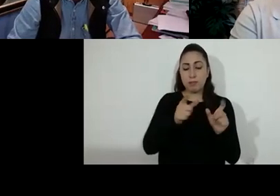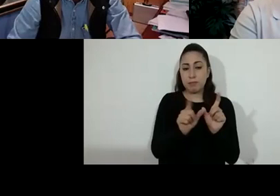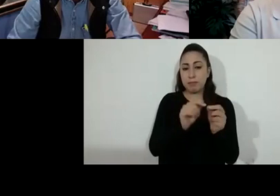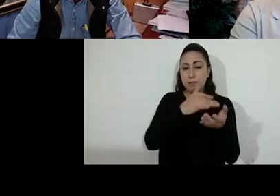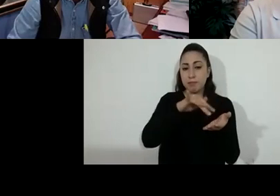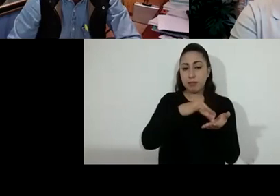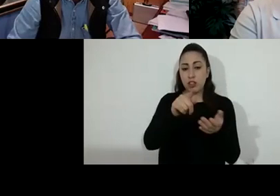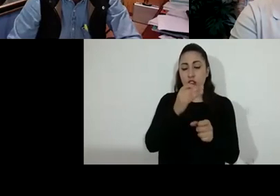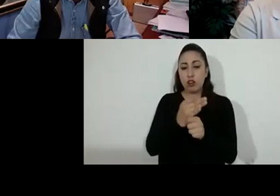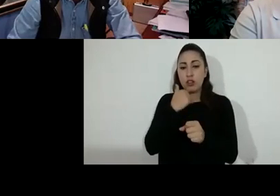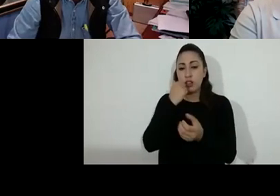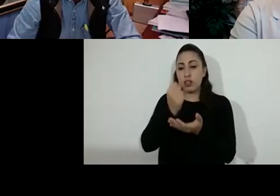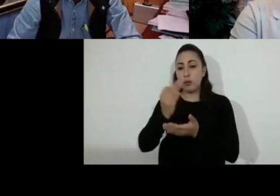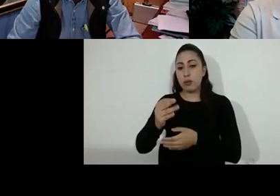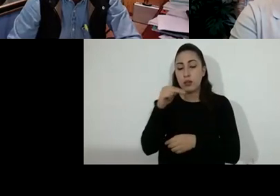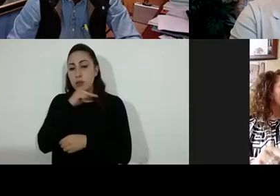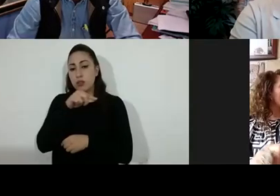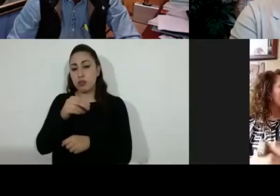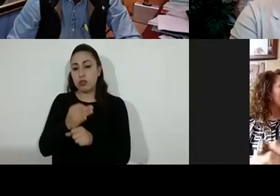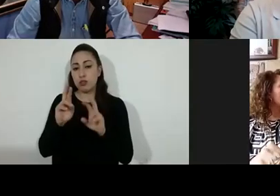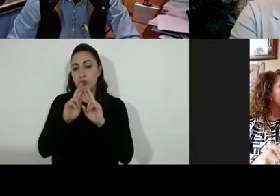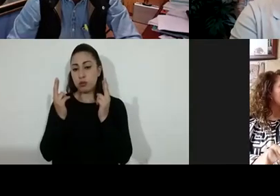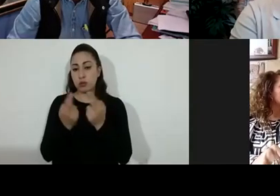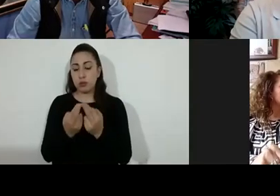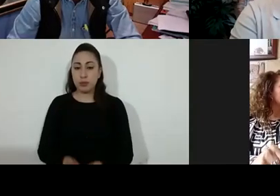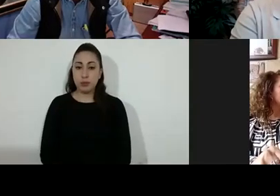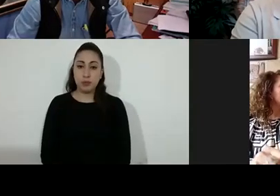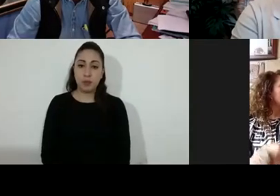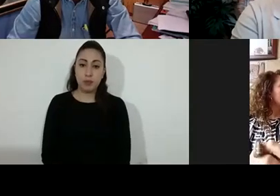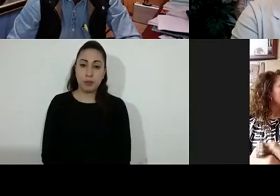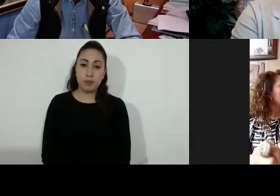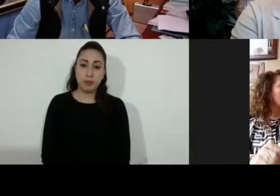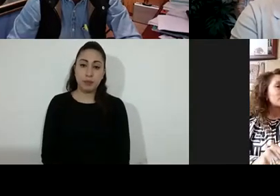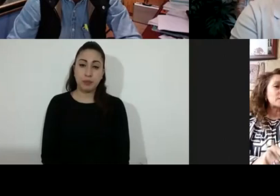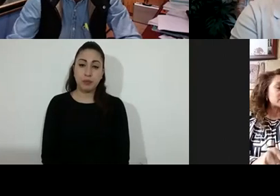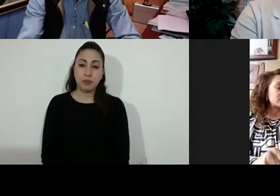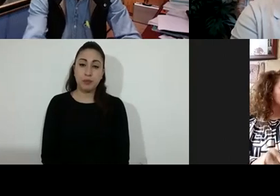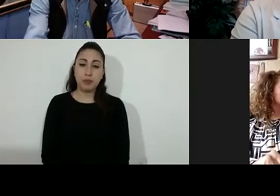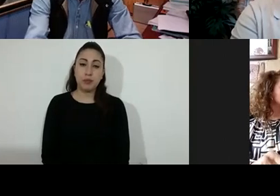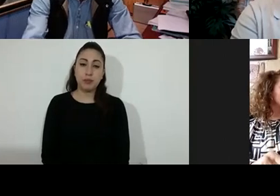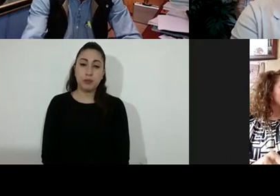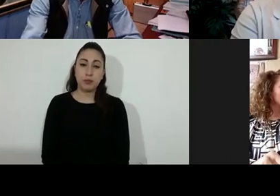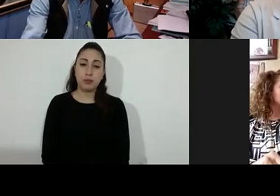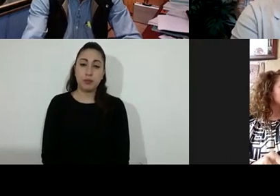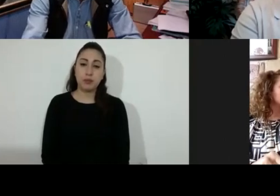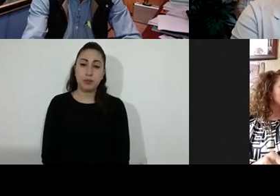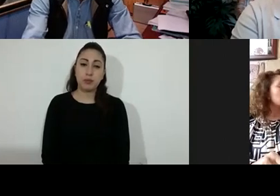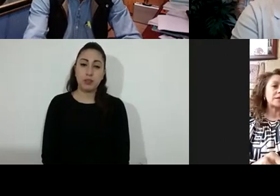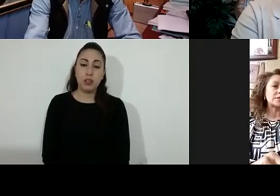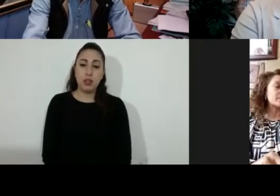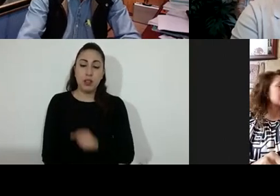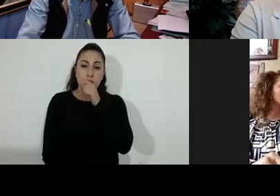pretenden aprobar el día de hoy. Ok.